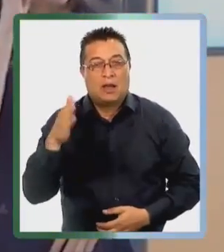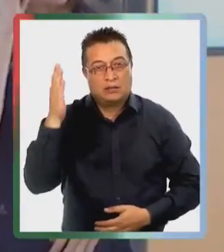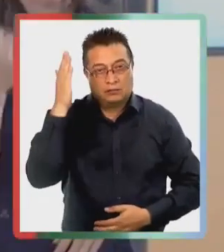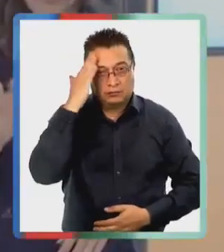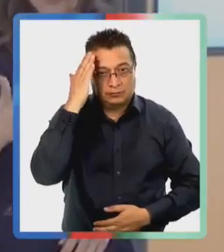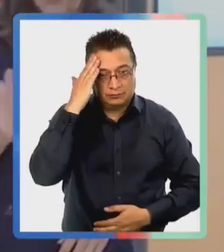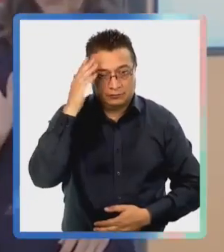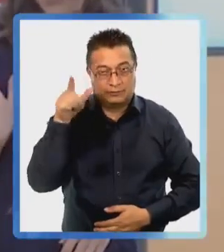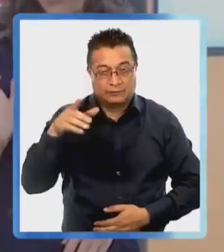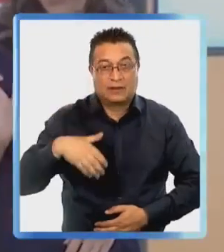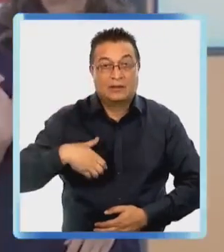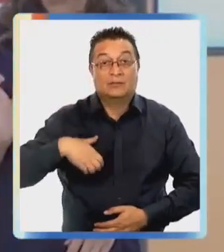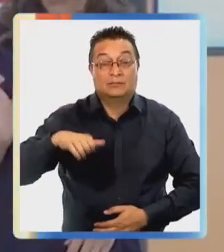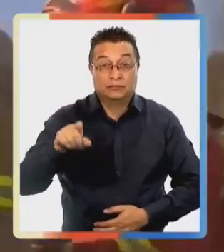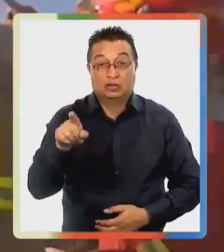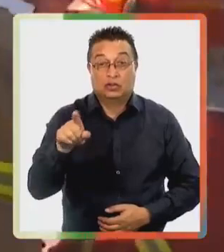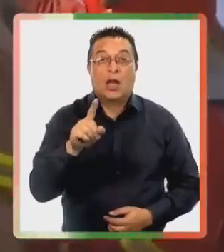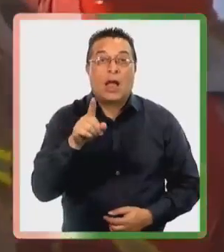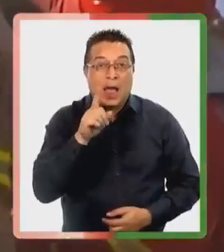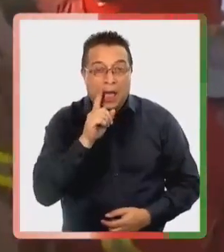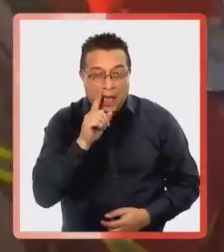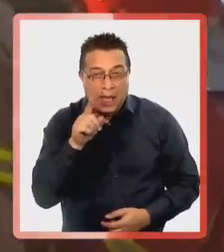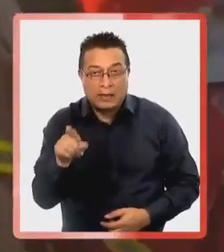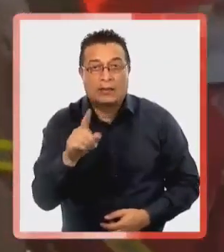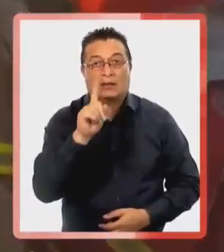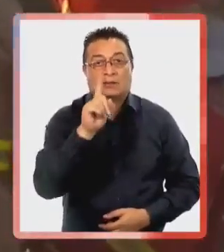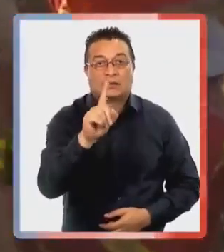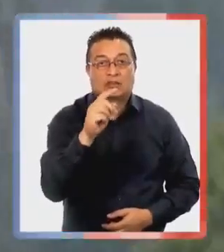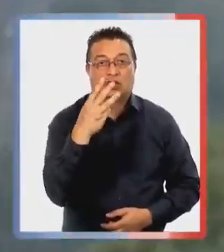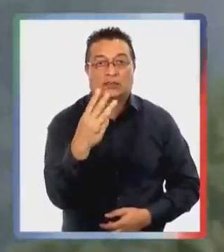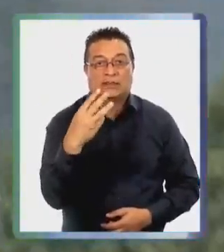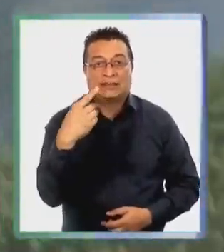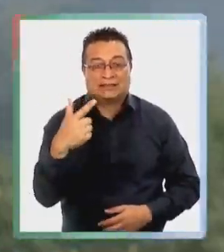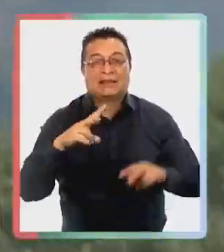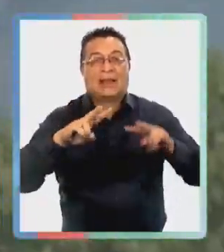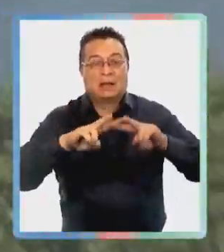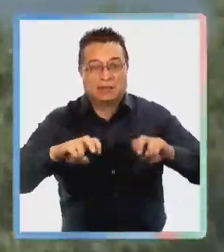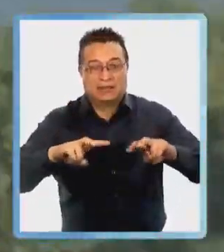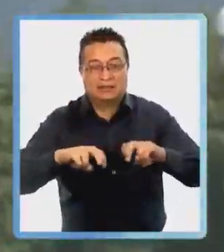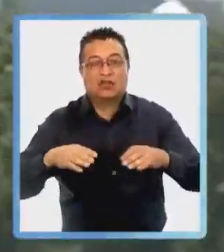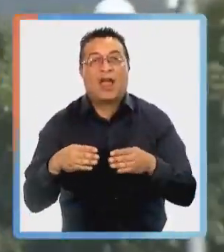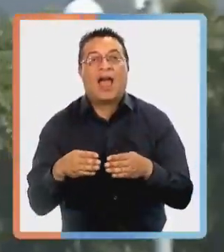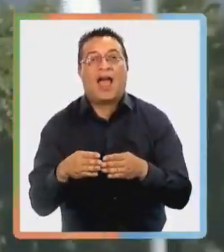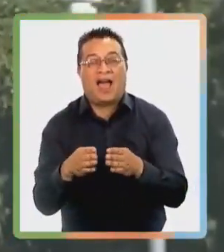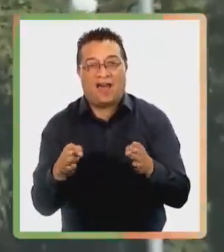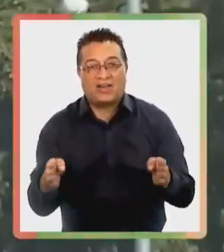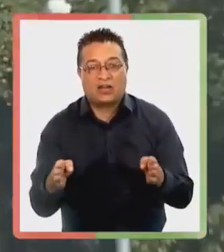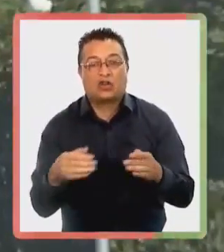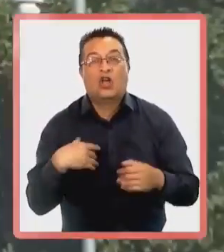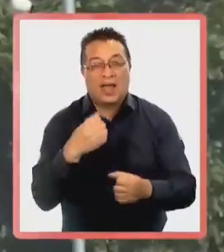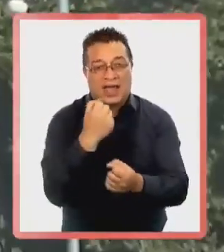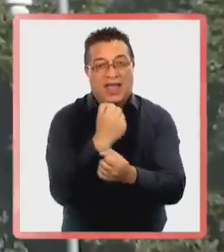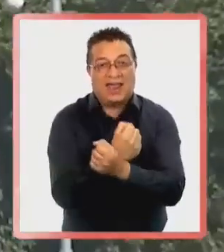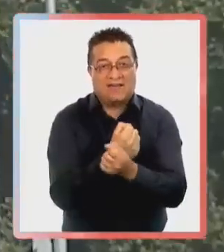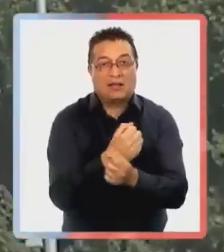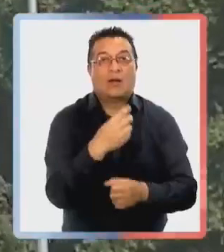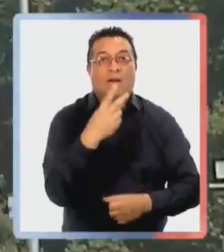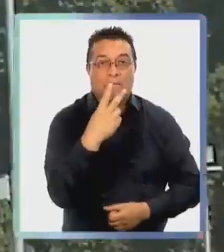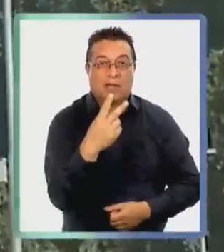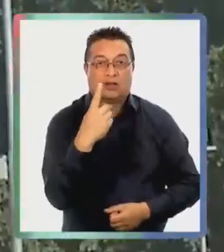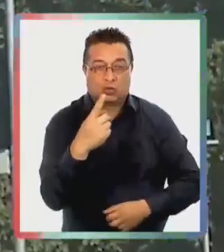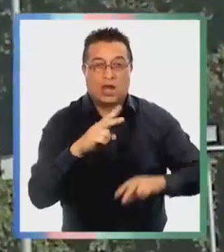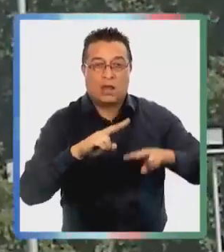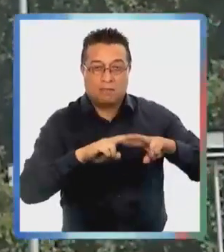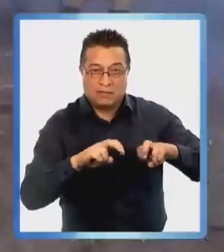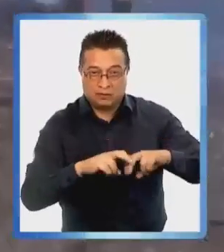Policía de Investigaciones tiene 137 investigaciones abiertas, que Carabineros tiene 21